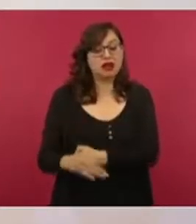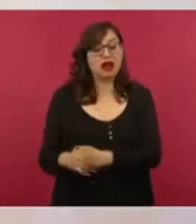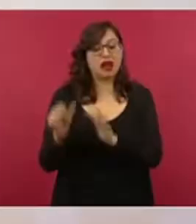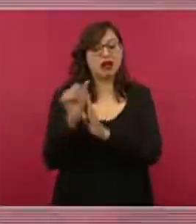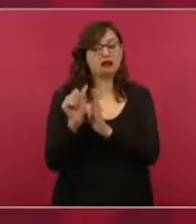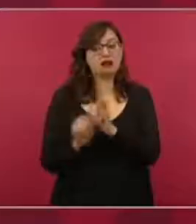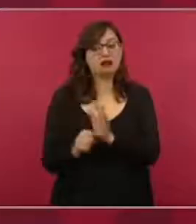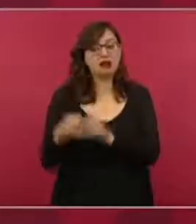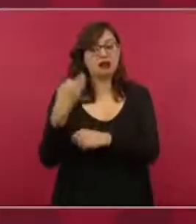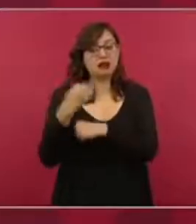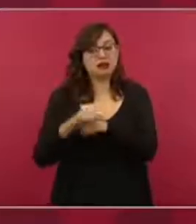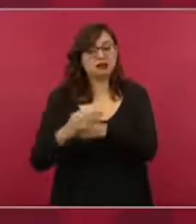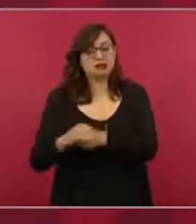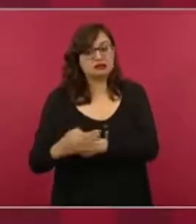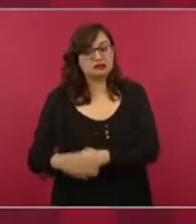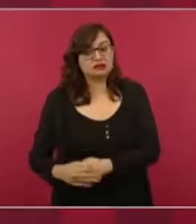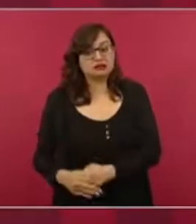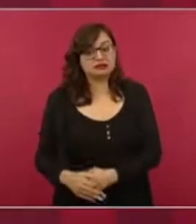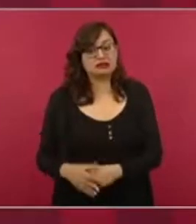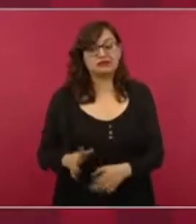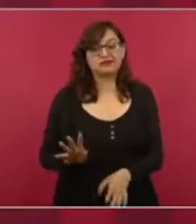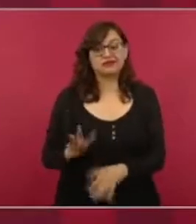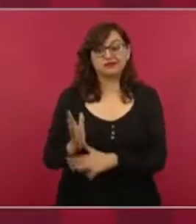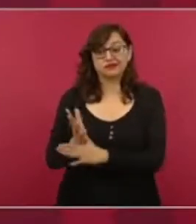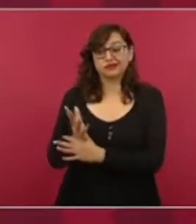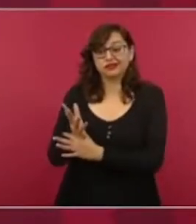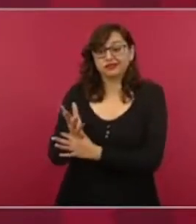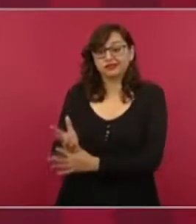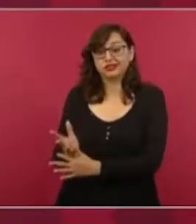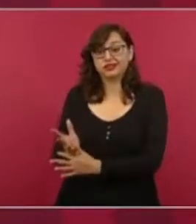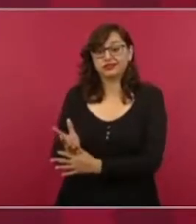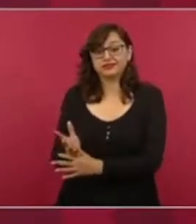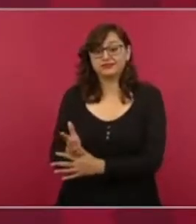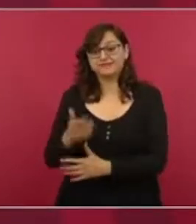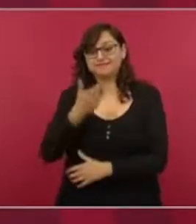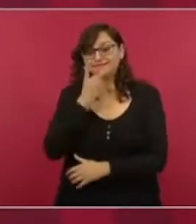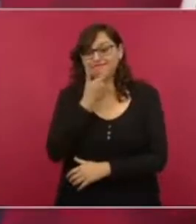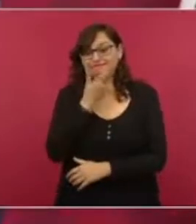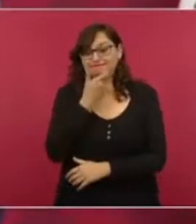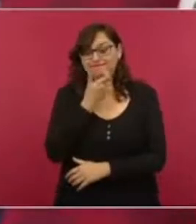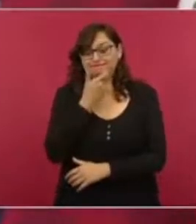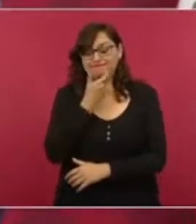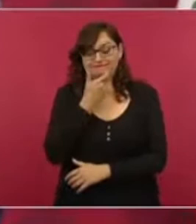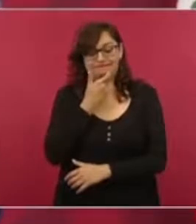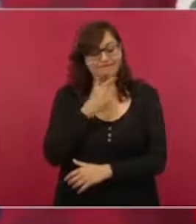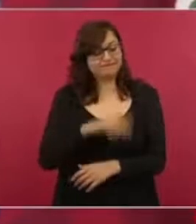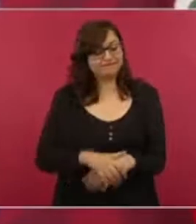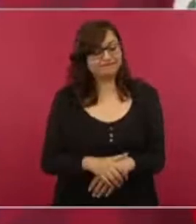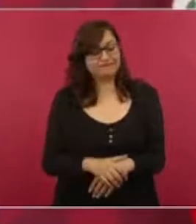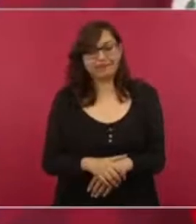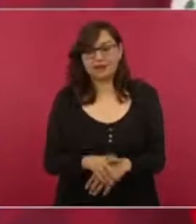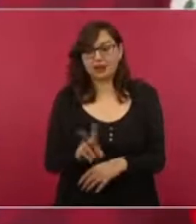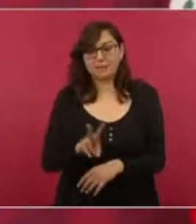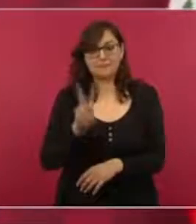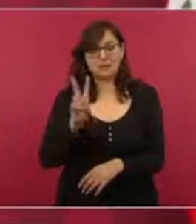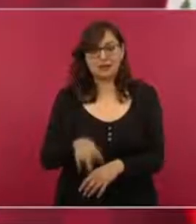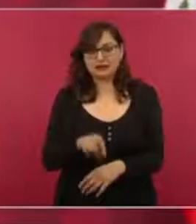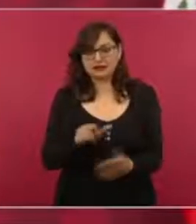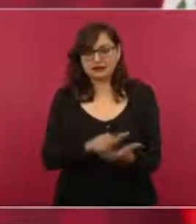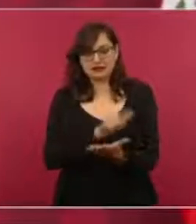Y él mismo, como riéndose, decía, esto no había